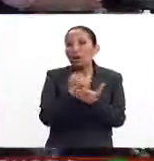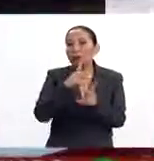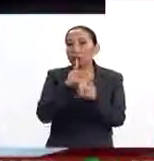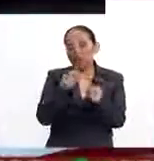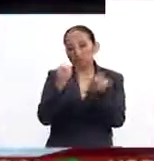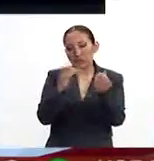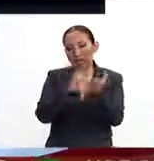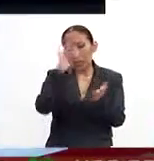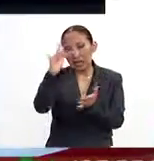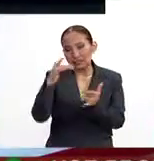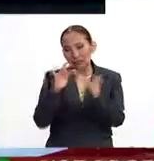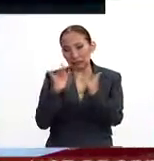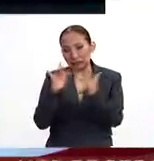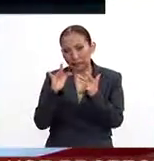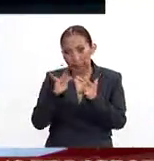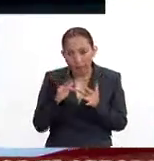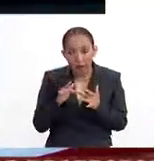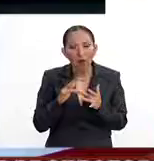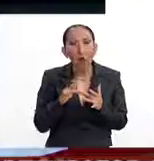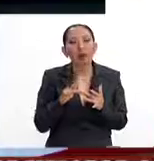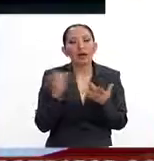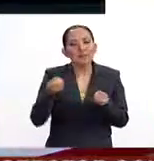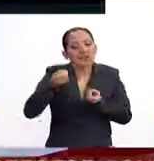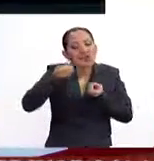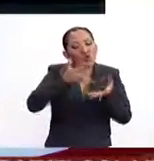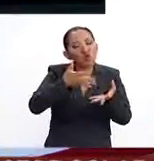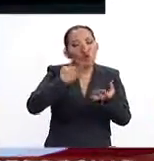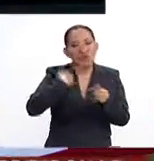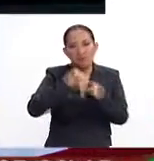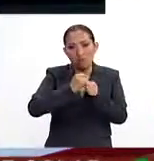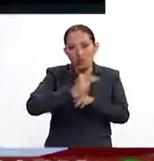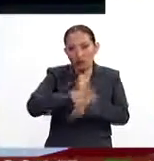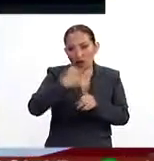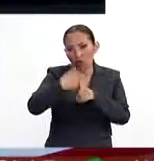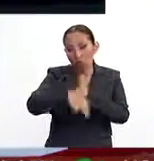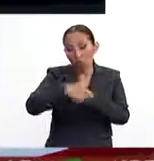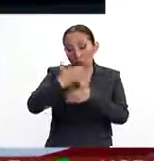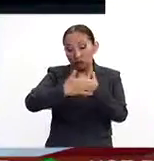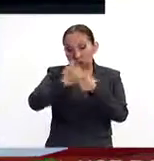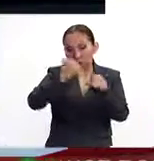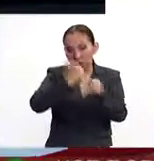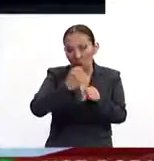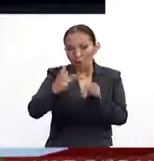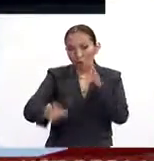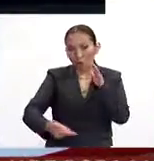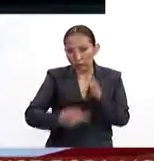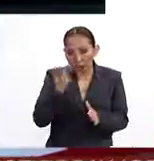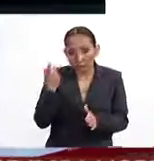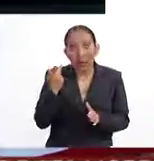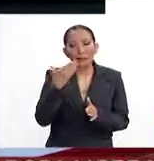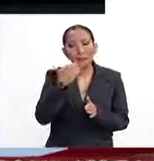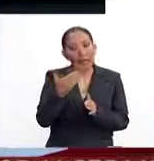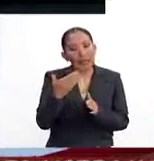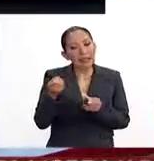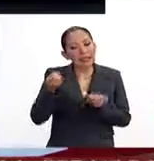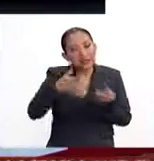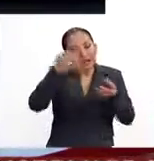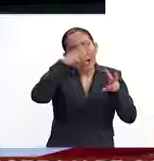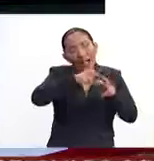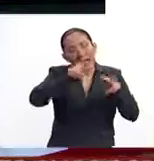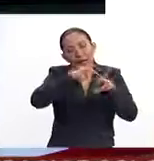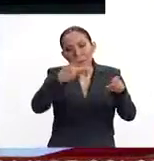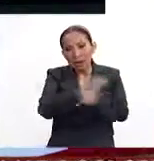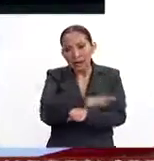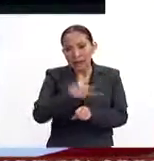Paz, gracias por estar con nosotros y compartirnos esta estadística. Esperemos que el próximo año estemos también compartiendo, analizando